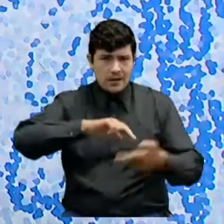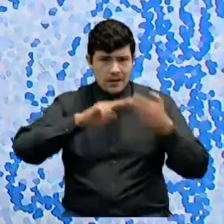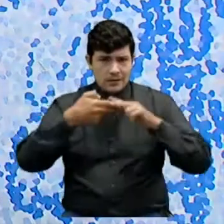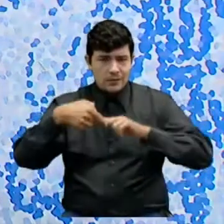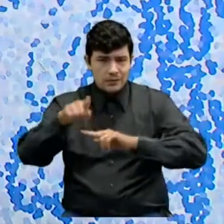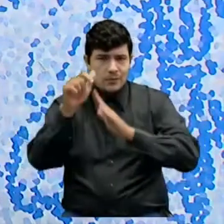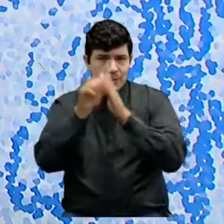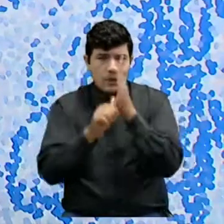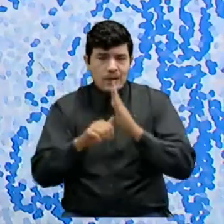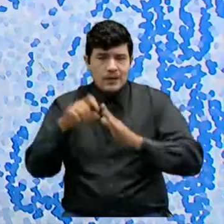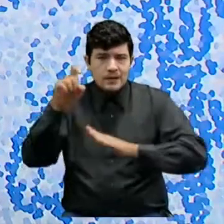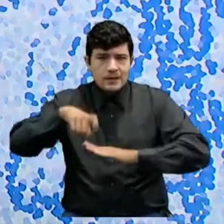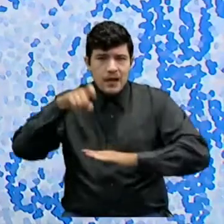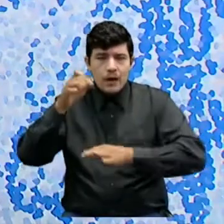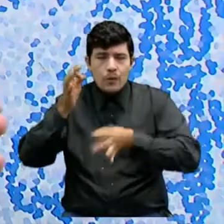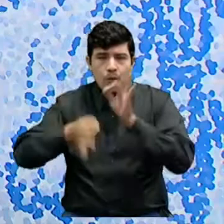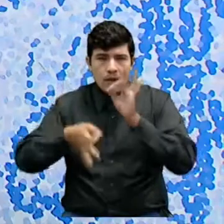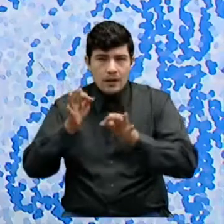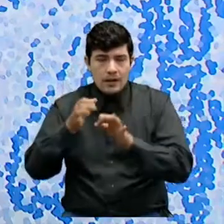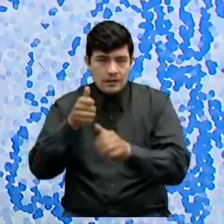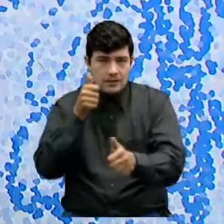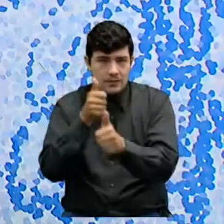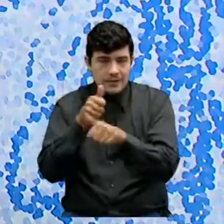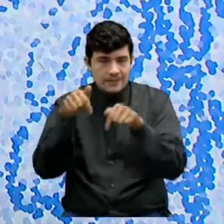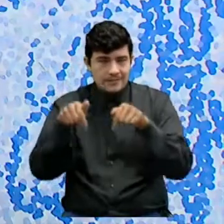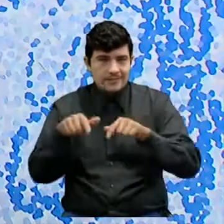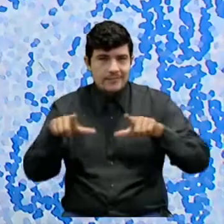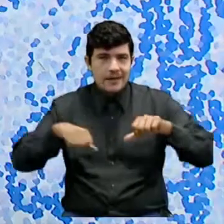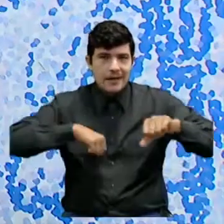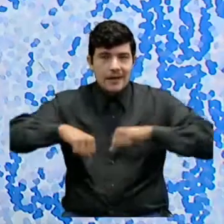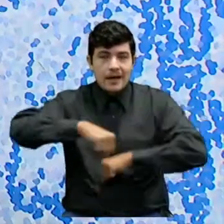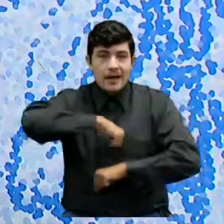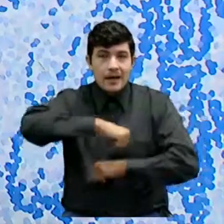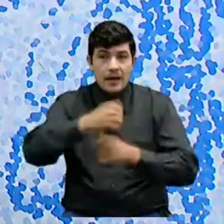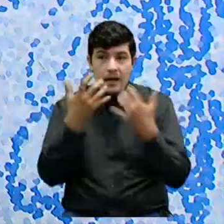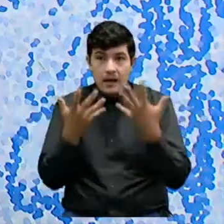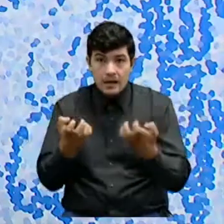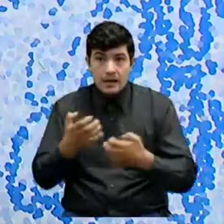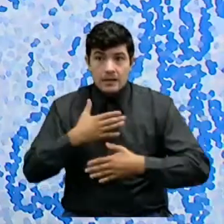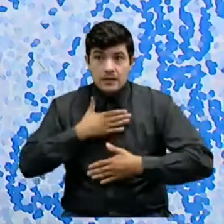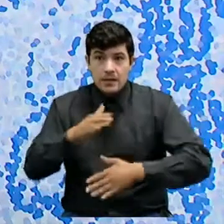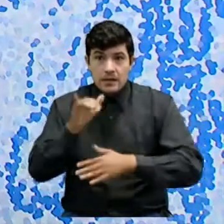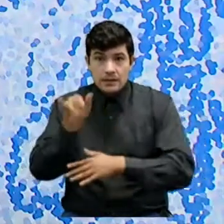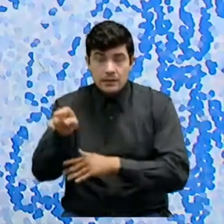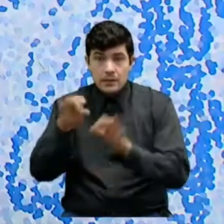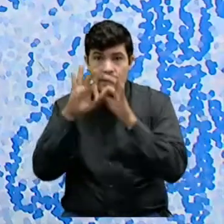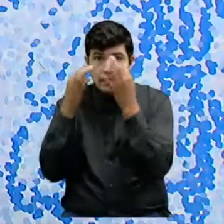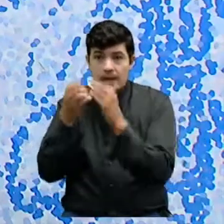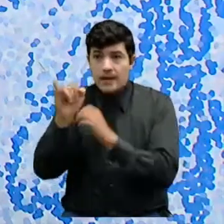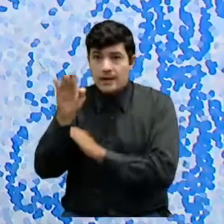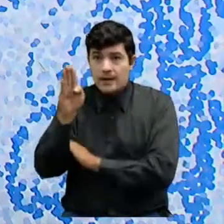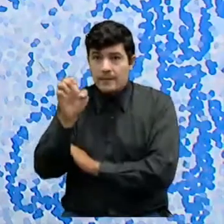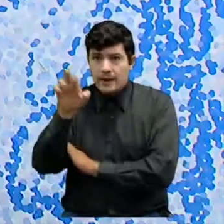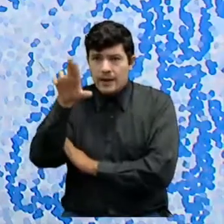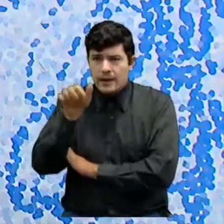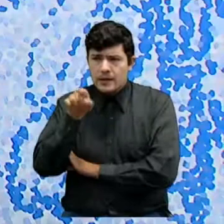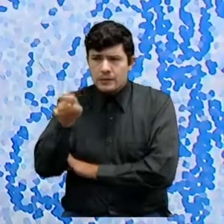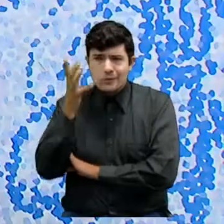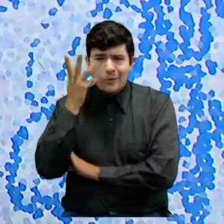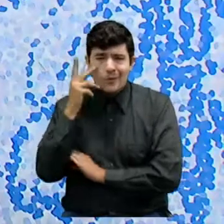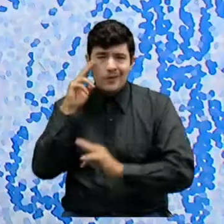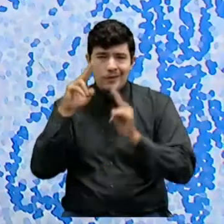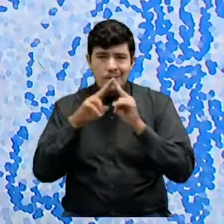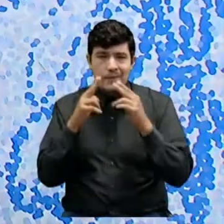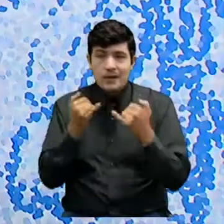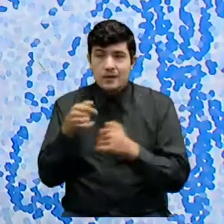nuestros televidentes de El Gran Santander. Queremos enviarle un saludo muy especial a la familia Vera, a Tomás Vera, quien reporta sintonía.